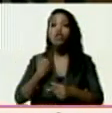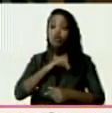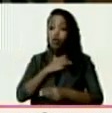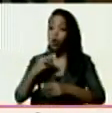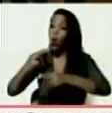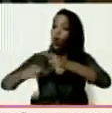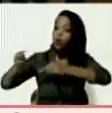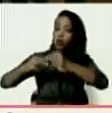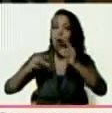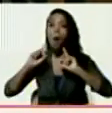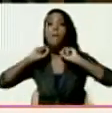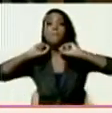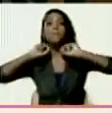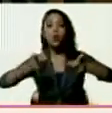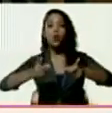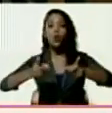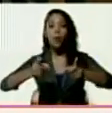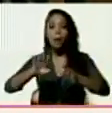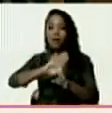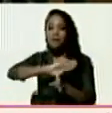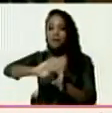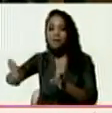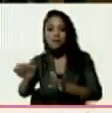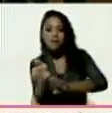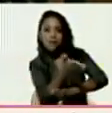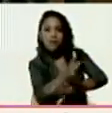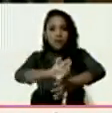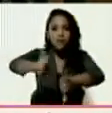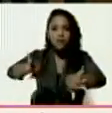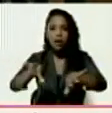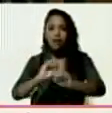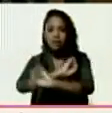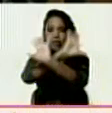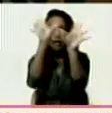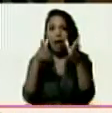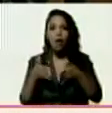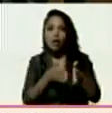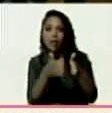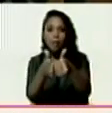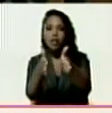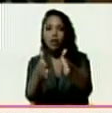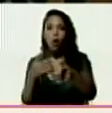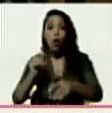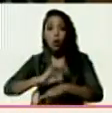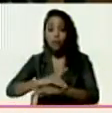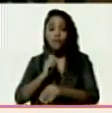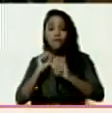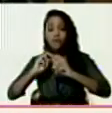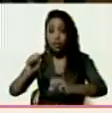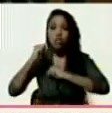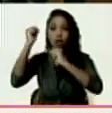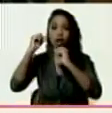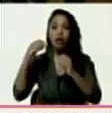una autopista para despolarizar este país, que estamos construyendo victorias temprano donde la gente sienta que le estamos respondiendo a